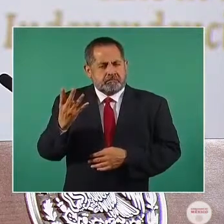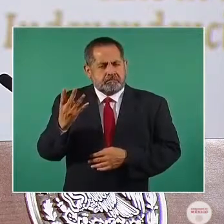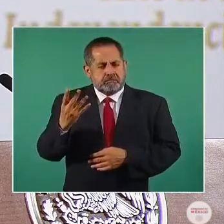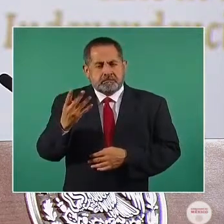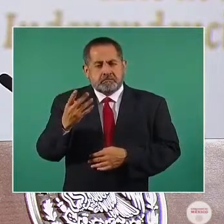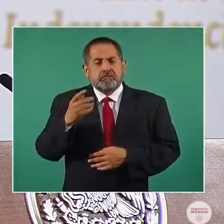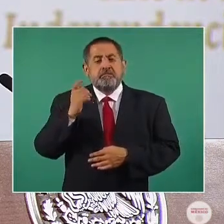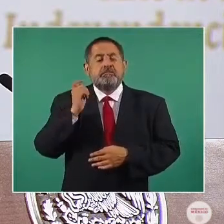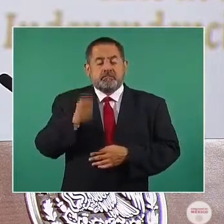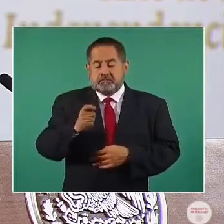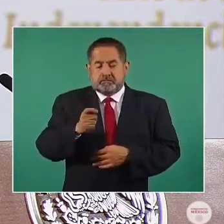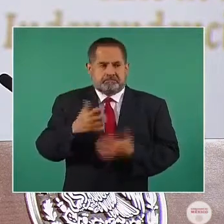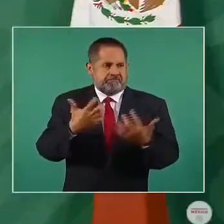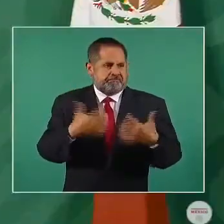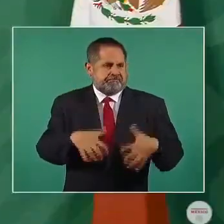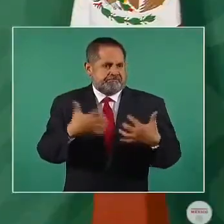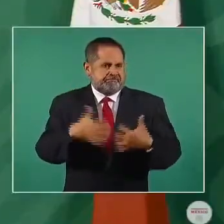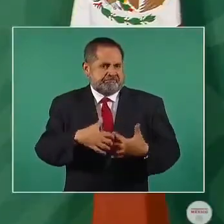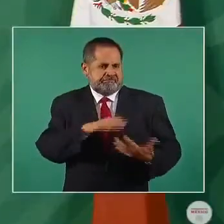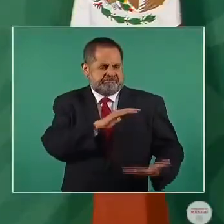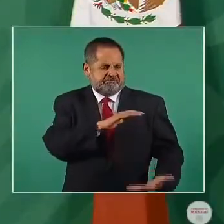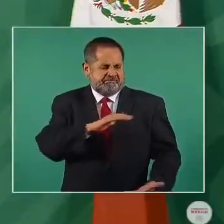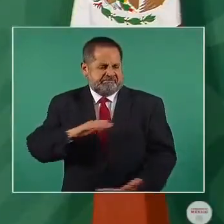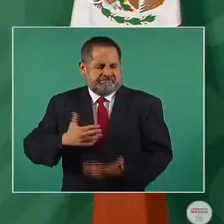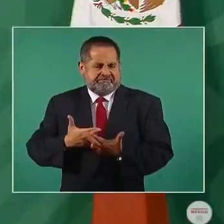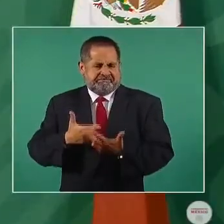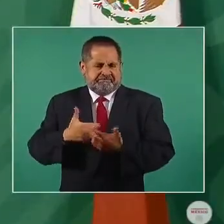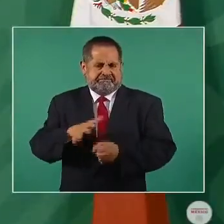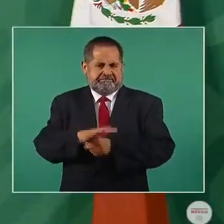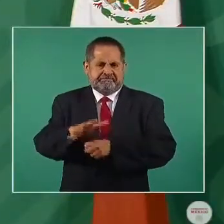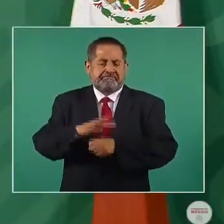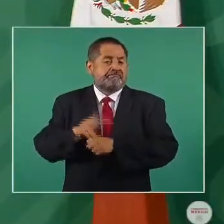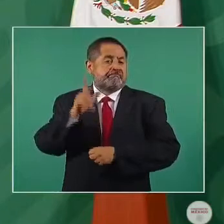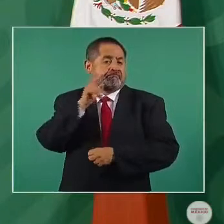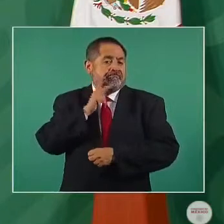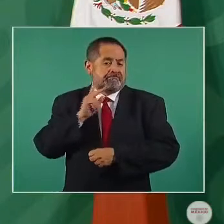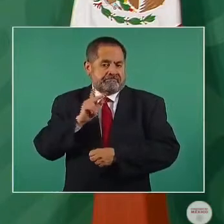fue la producción mayor en la historia